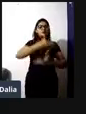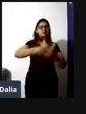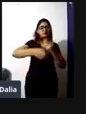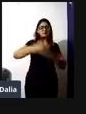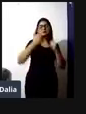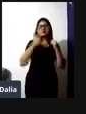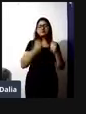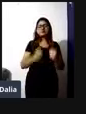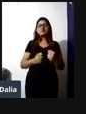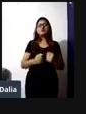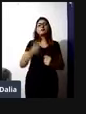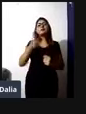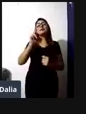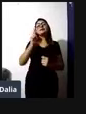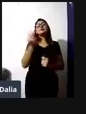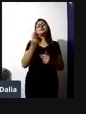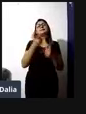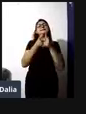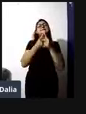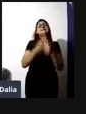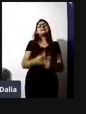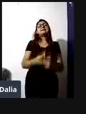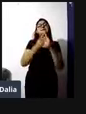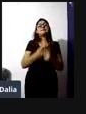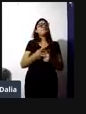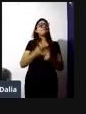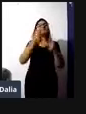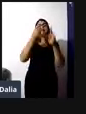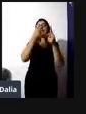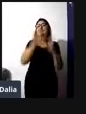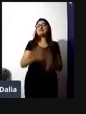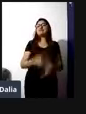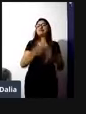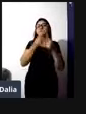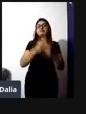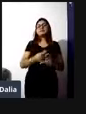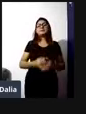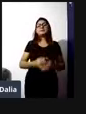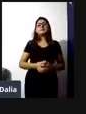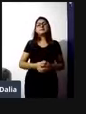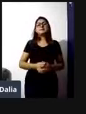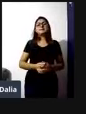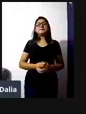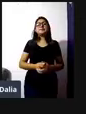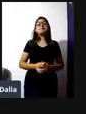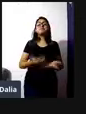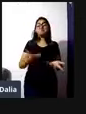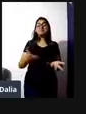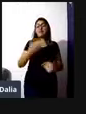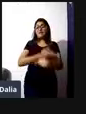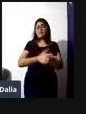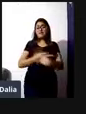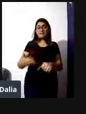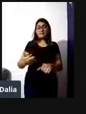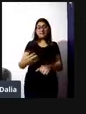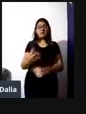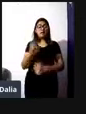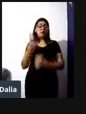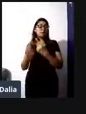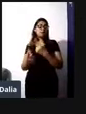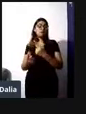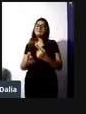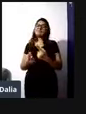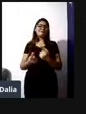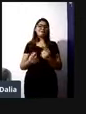paciencia. Así que, y seguro sucede en muchas, muchas familias. La verdad es que comentábamos